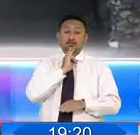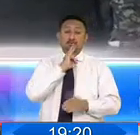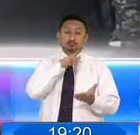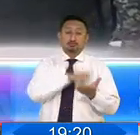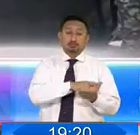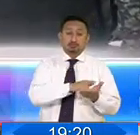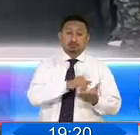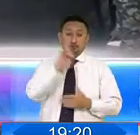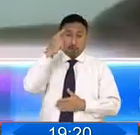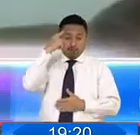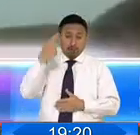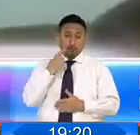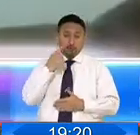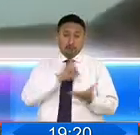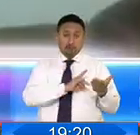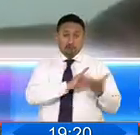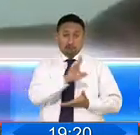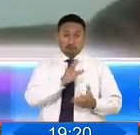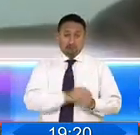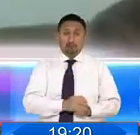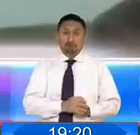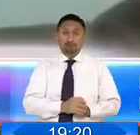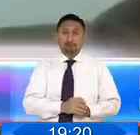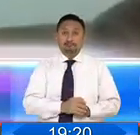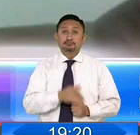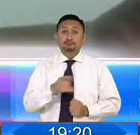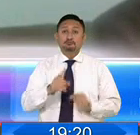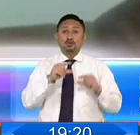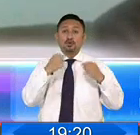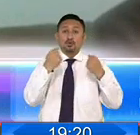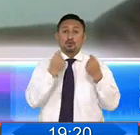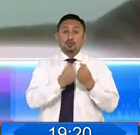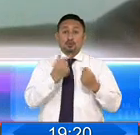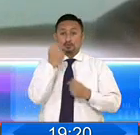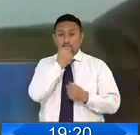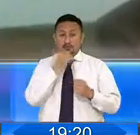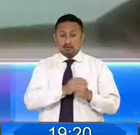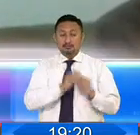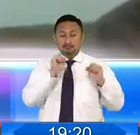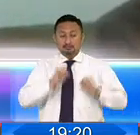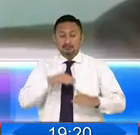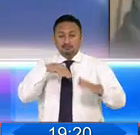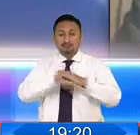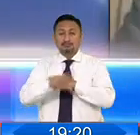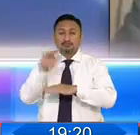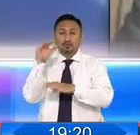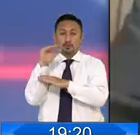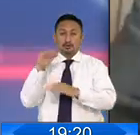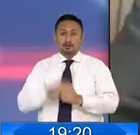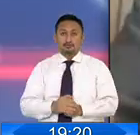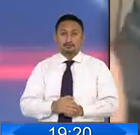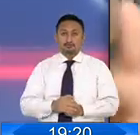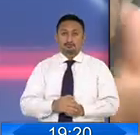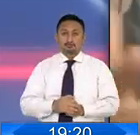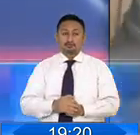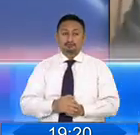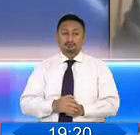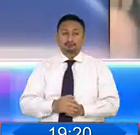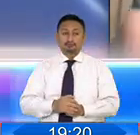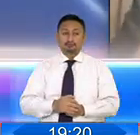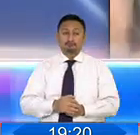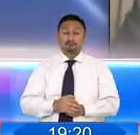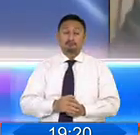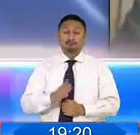en el gobierno de Rafael Correa. Fue un aliciente para que los carteles de narcotráfico penetraran en el Ecuador. La base de Manta en el